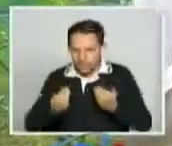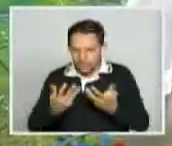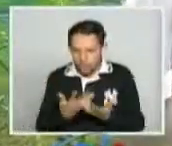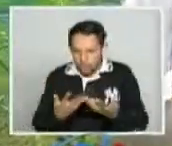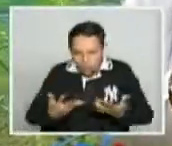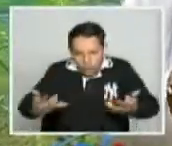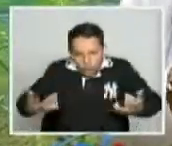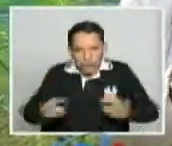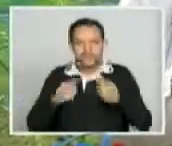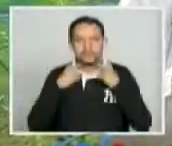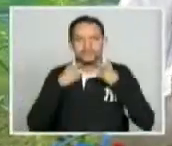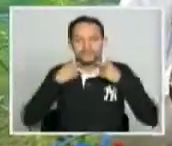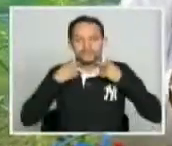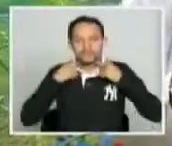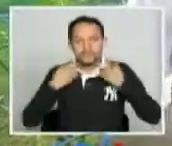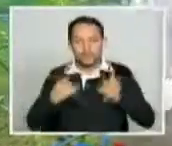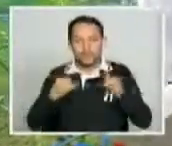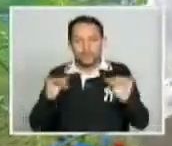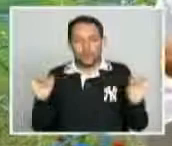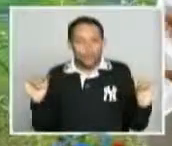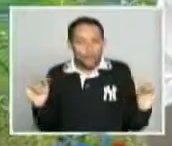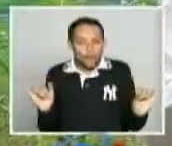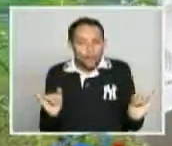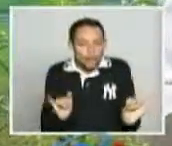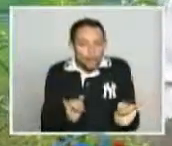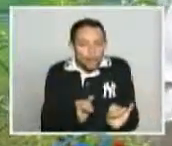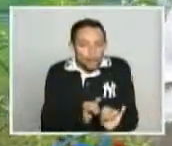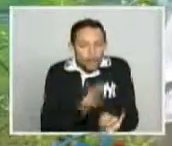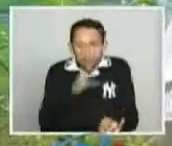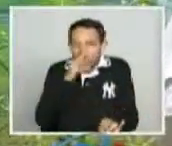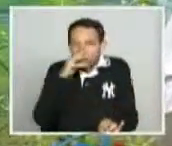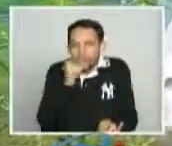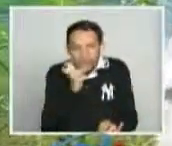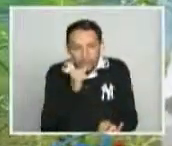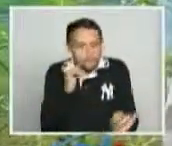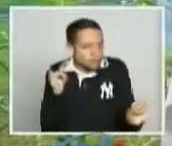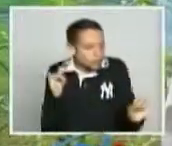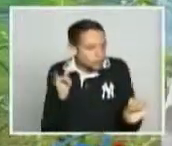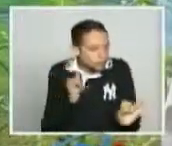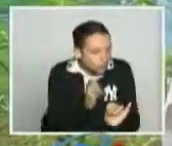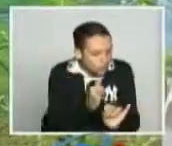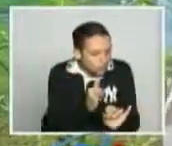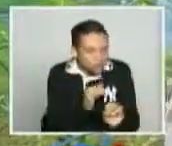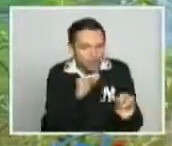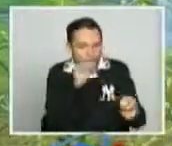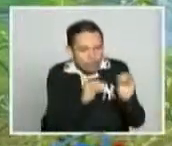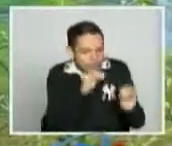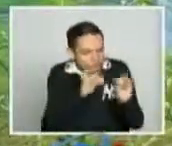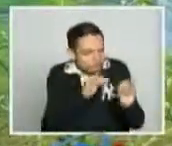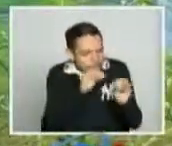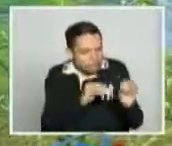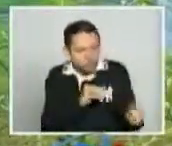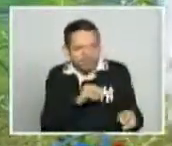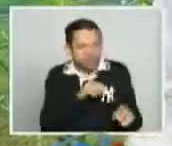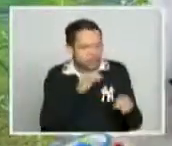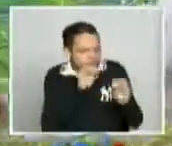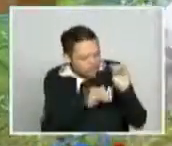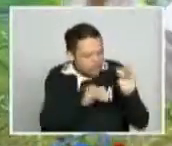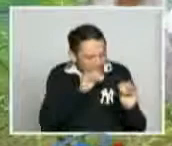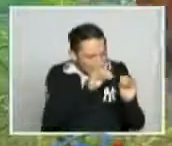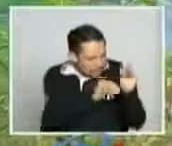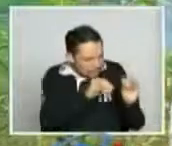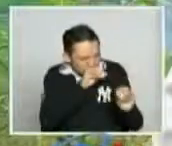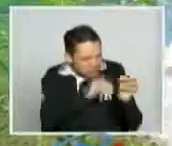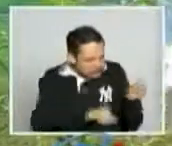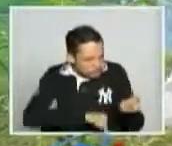persona. Es que no baja de peso y se está haciendo todos los tratamientos. Esa sí que es otra pregunta. No es que ha pasado por todos los médicos,